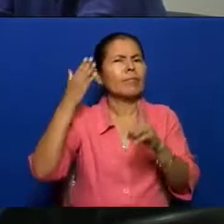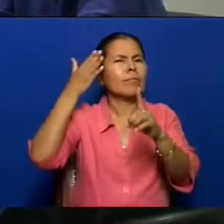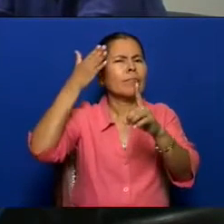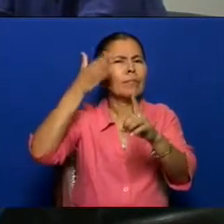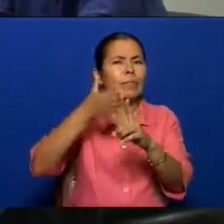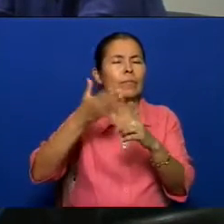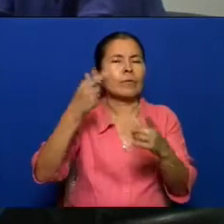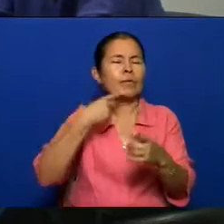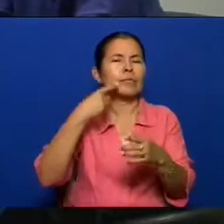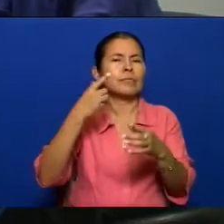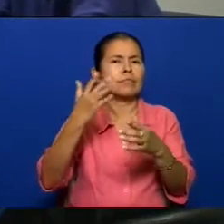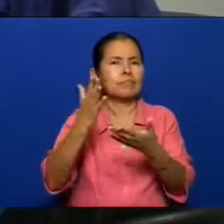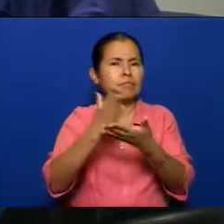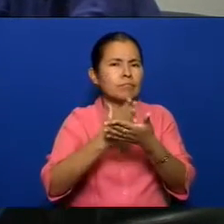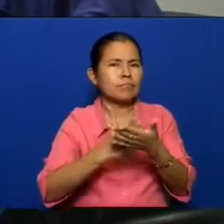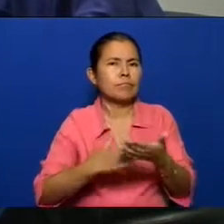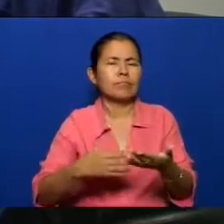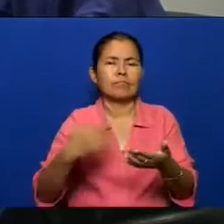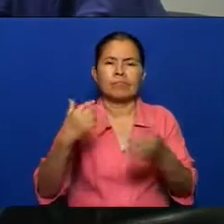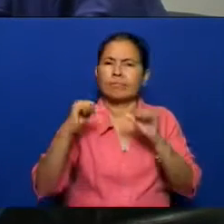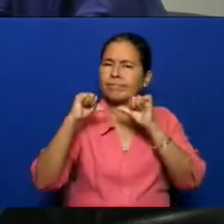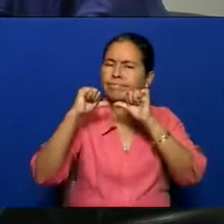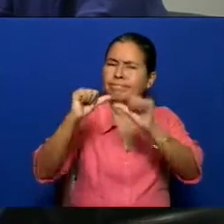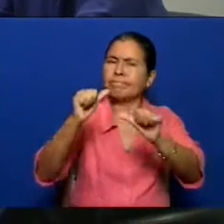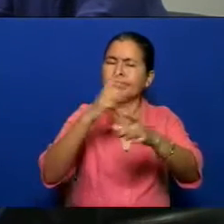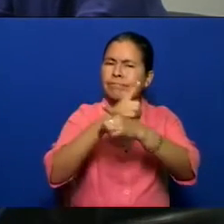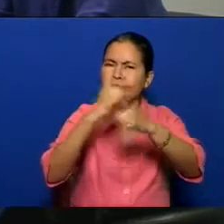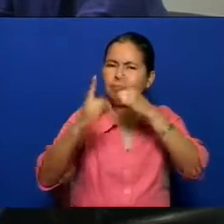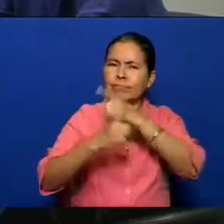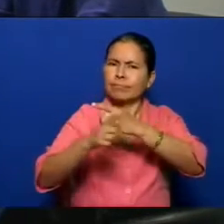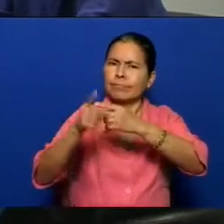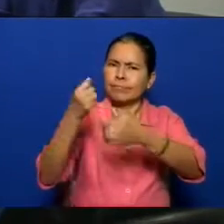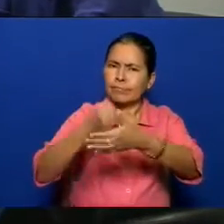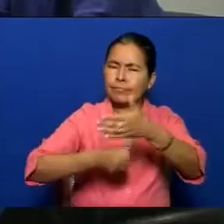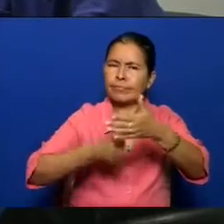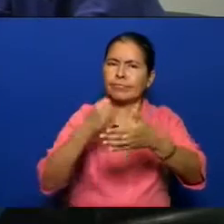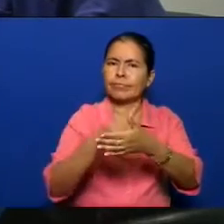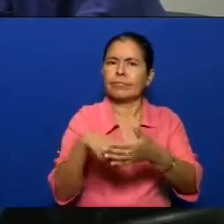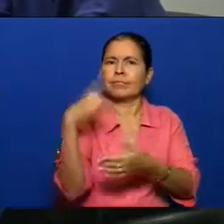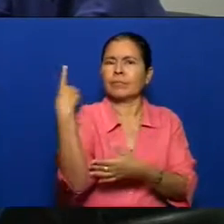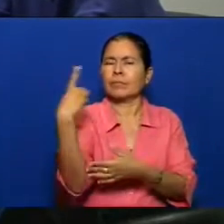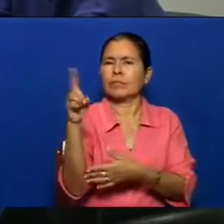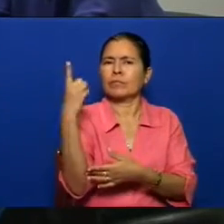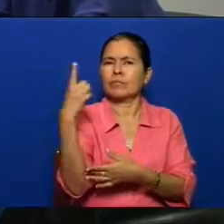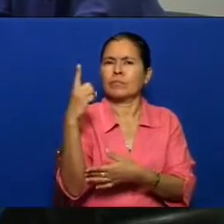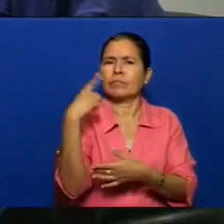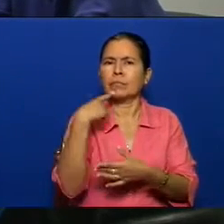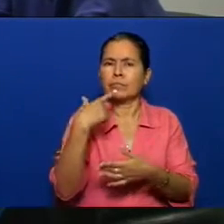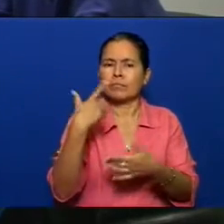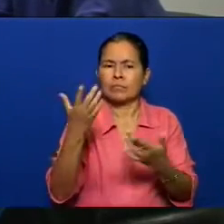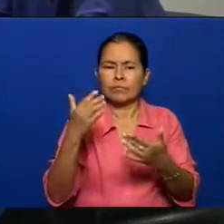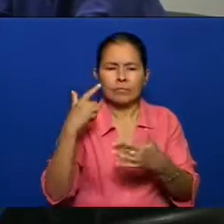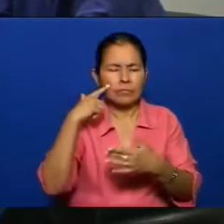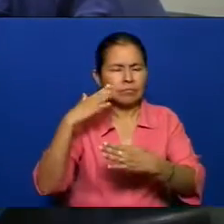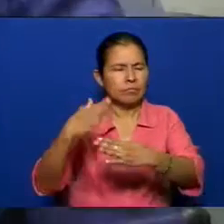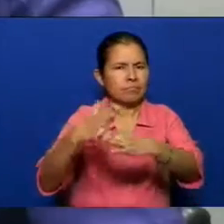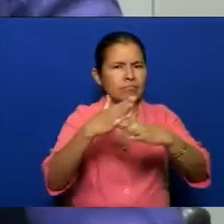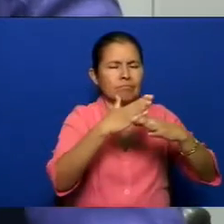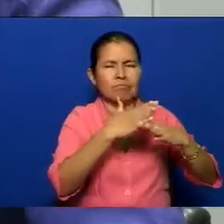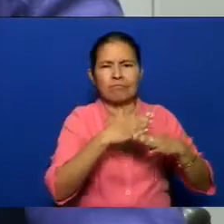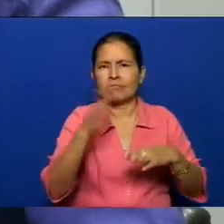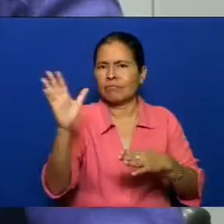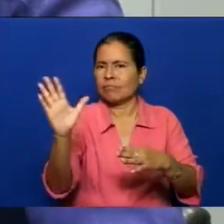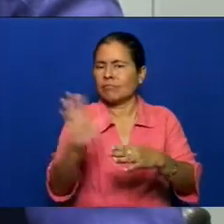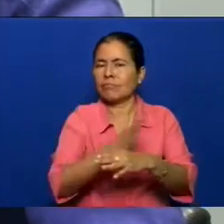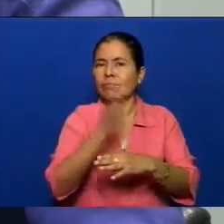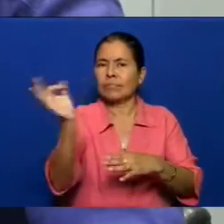afinando algunos derechos. El derecho a estar protegido contra todas las formas de violencia,